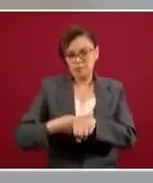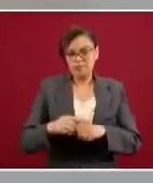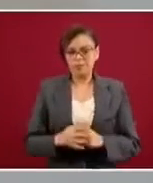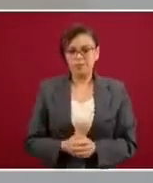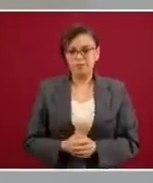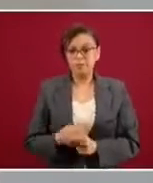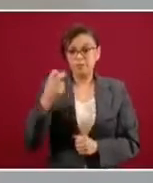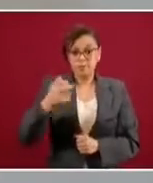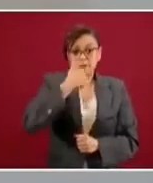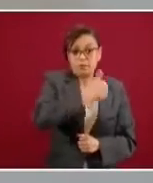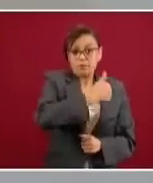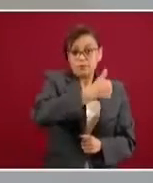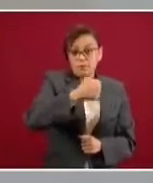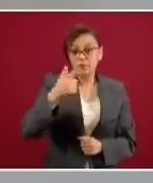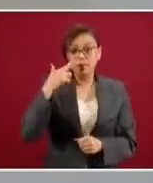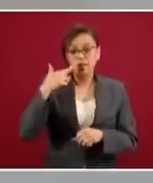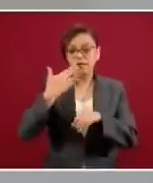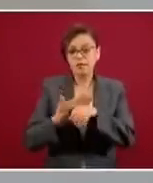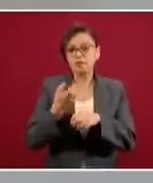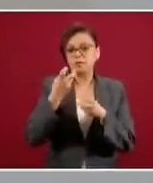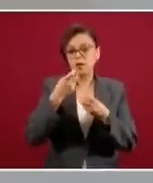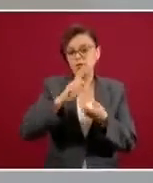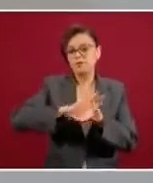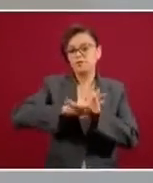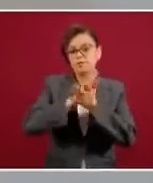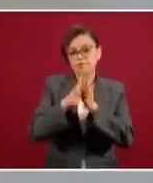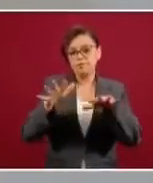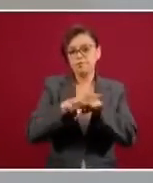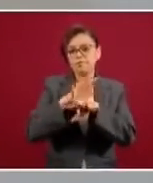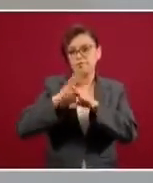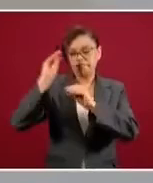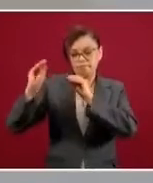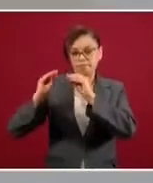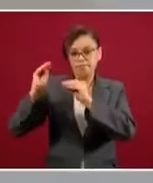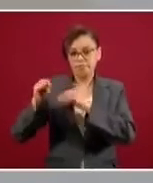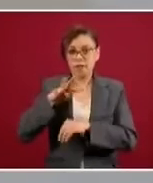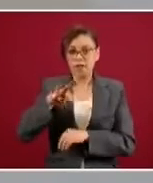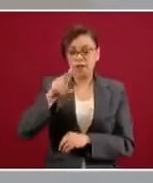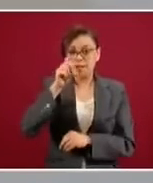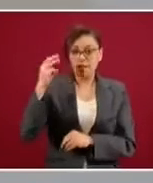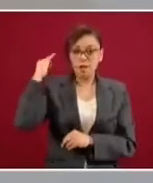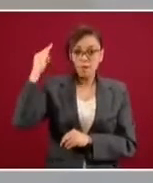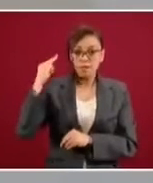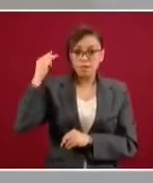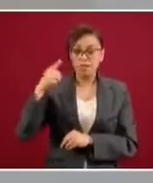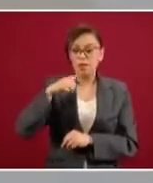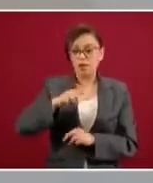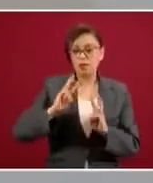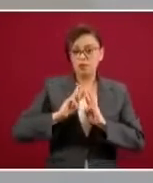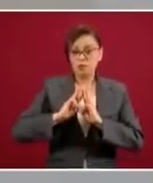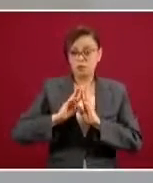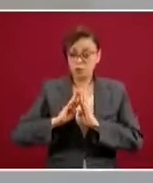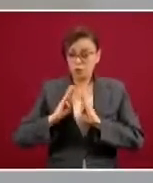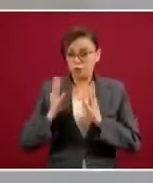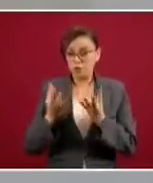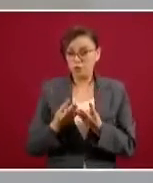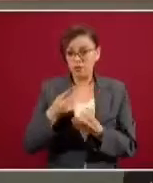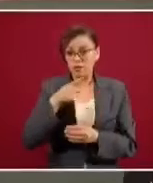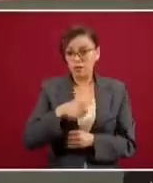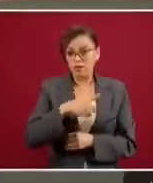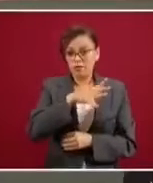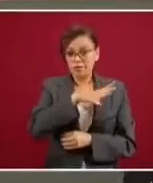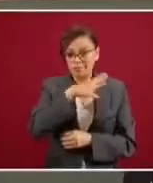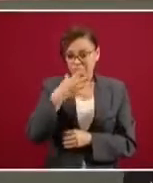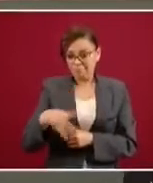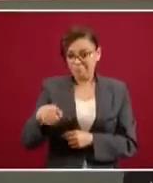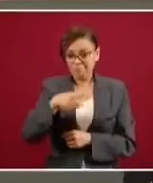reconversión. El 19 de marzo sesionó el Consejo de Salubridad General y quizá recordarán que uno de los